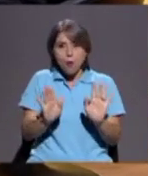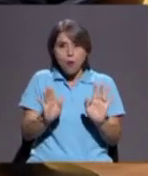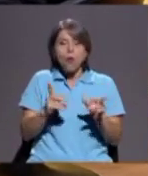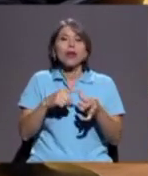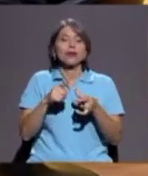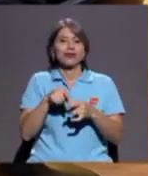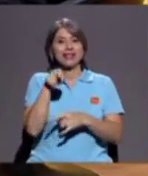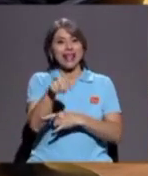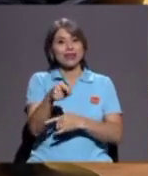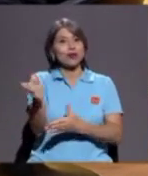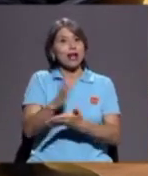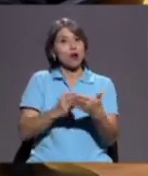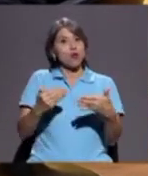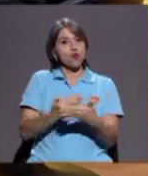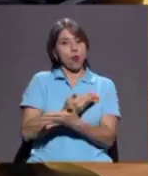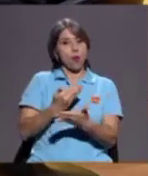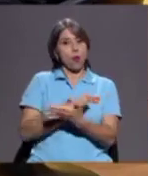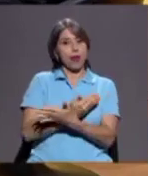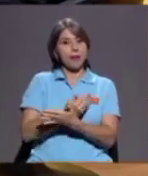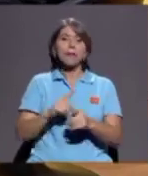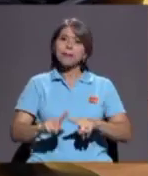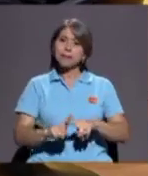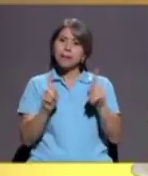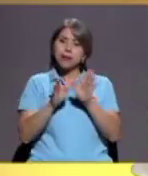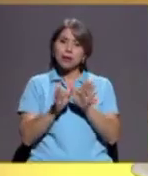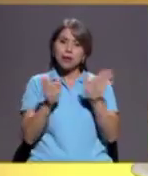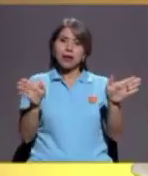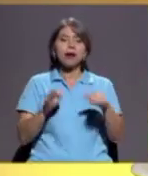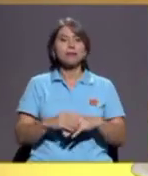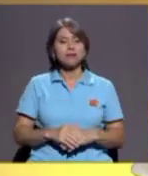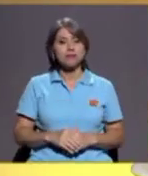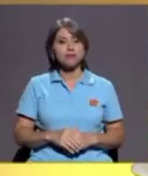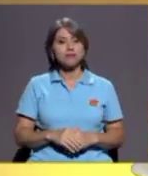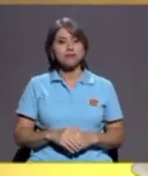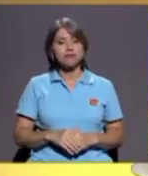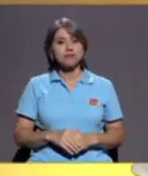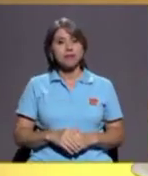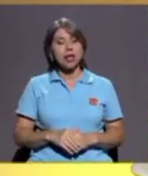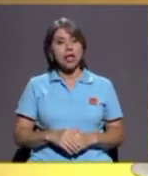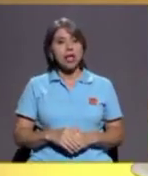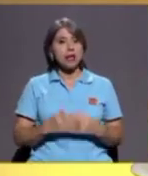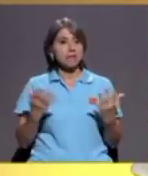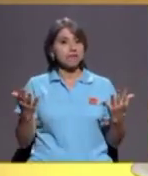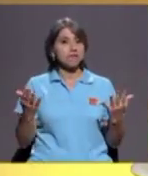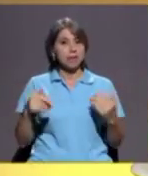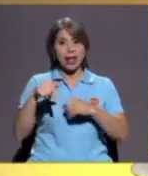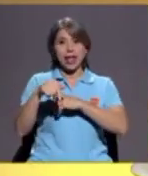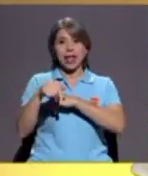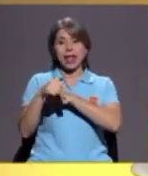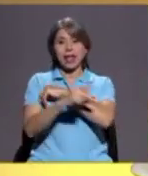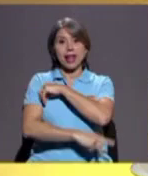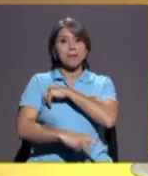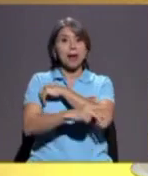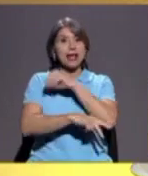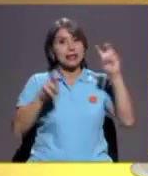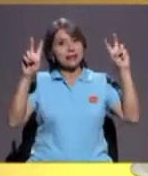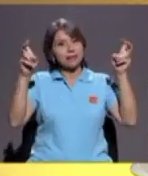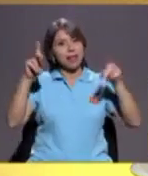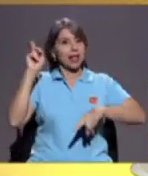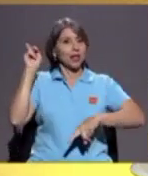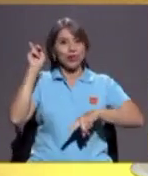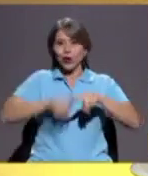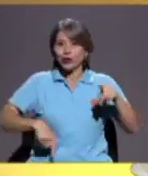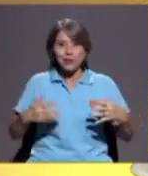algo novedoso. Pero en general, en el país de no se puede,